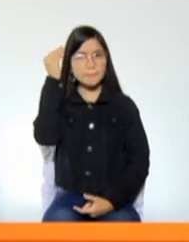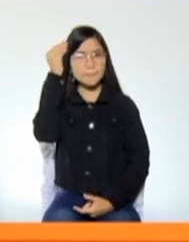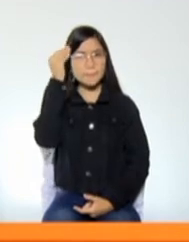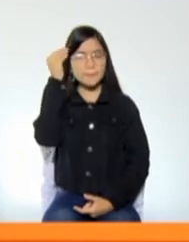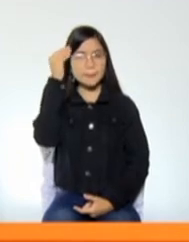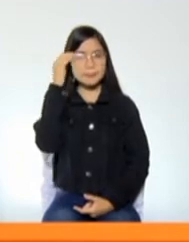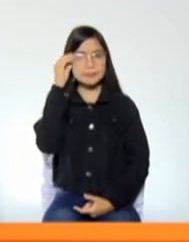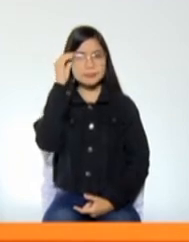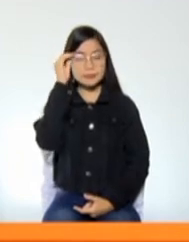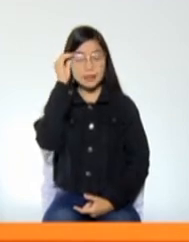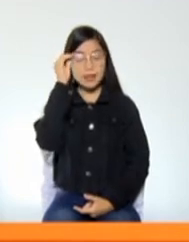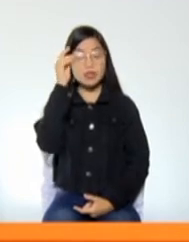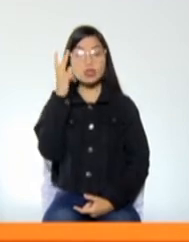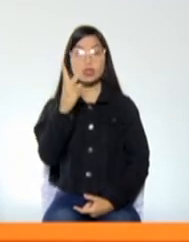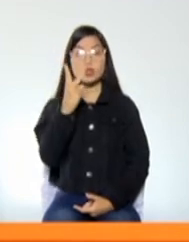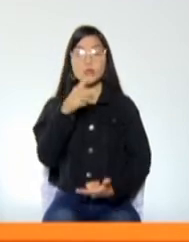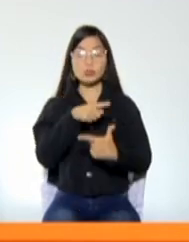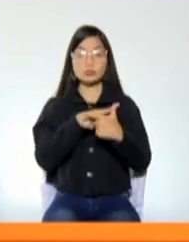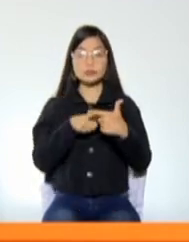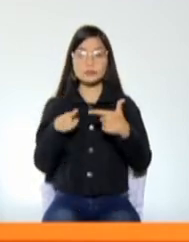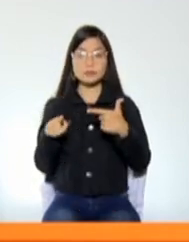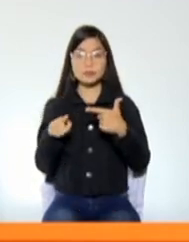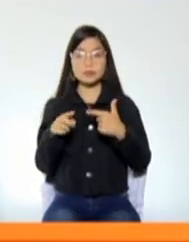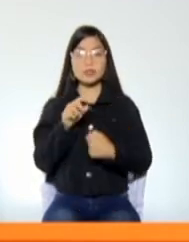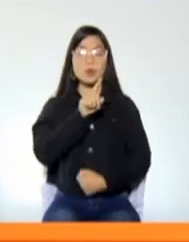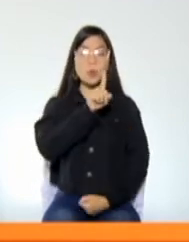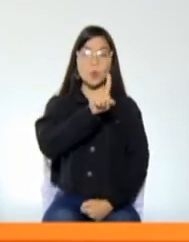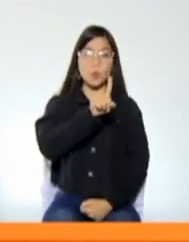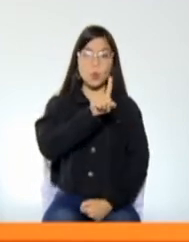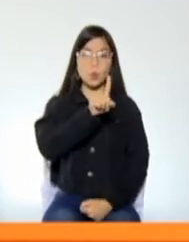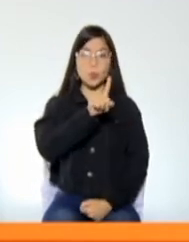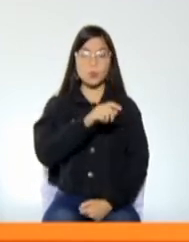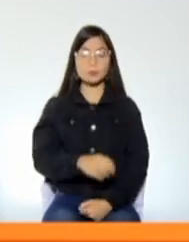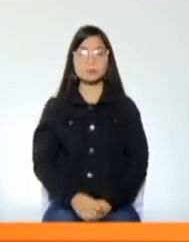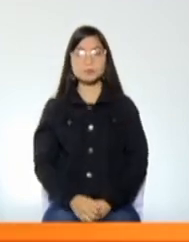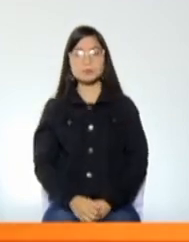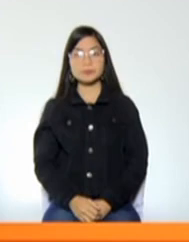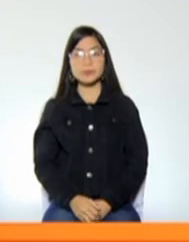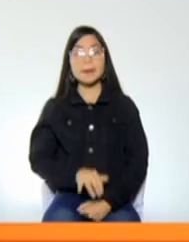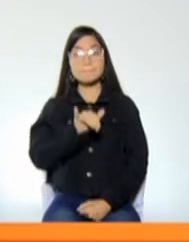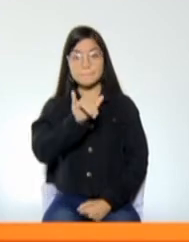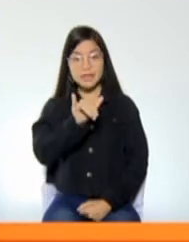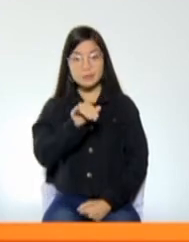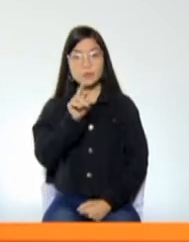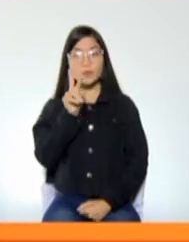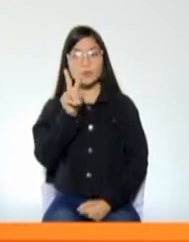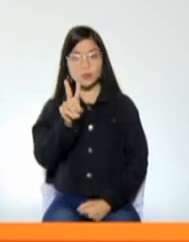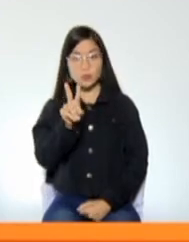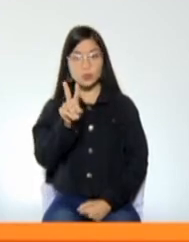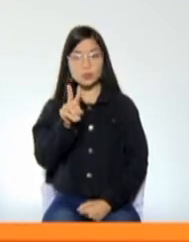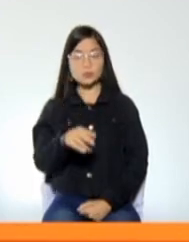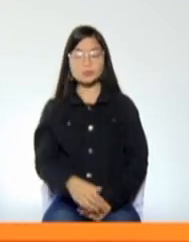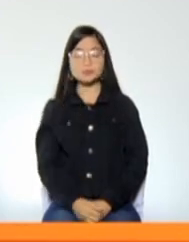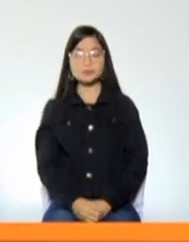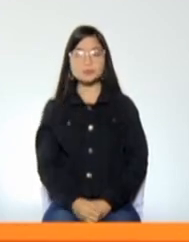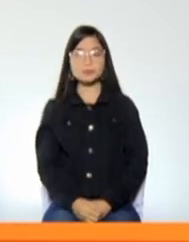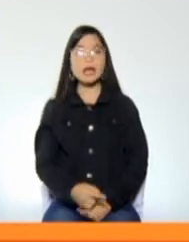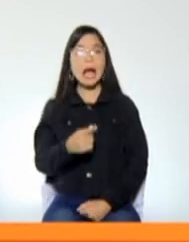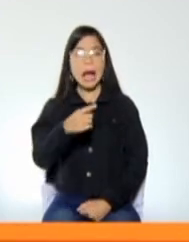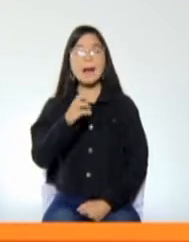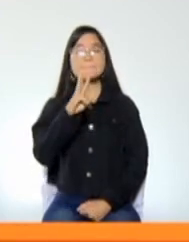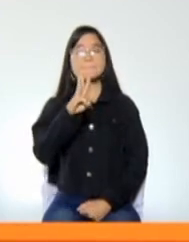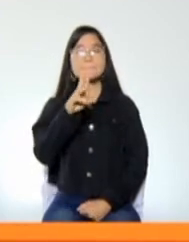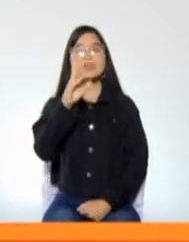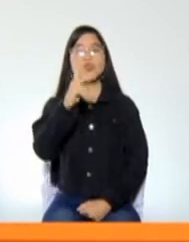Dos divisores, ¿sí? El 1 y el mismo número. Por lo tanto, es un número